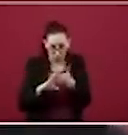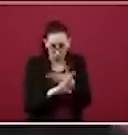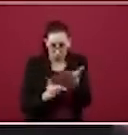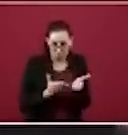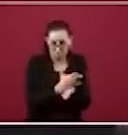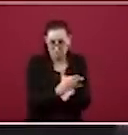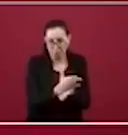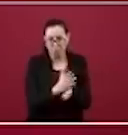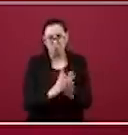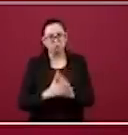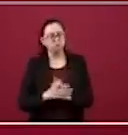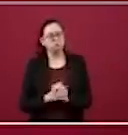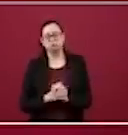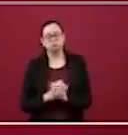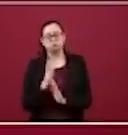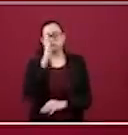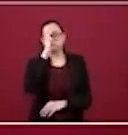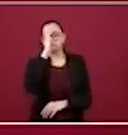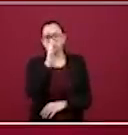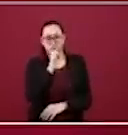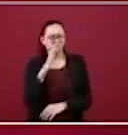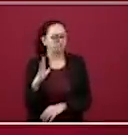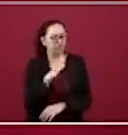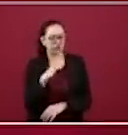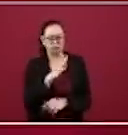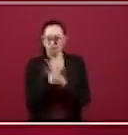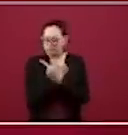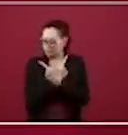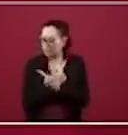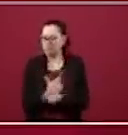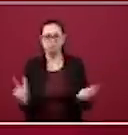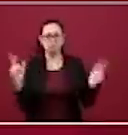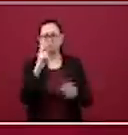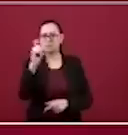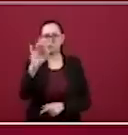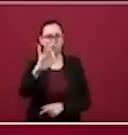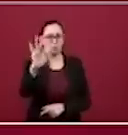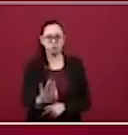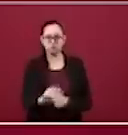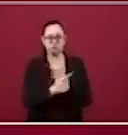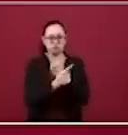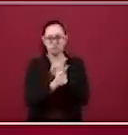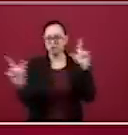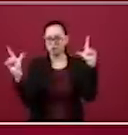Estamos en libertad absoluta, total. Ya no hay